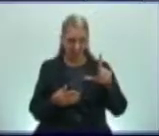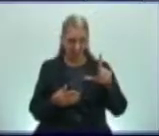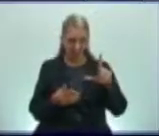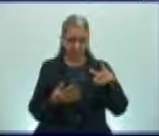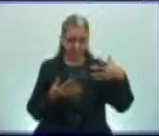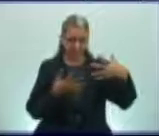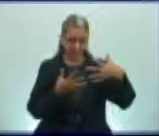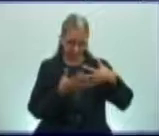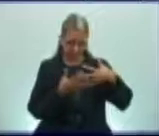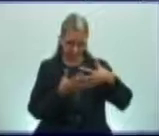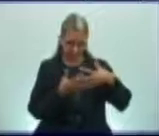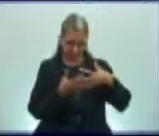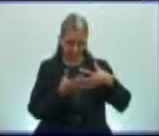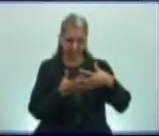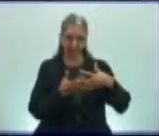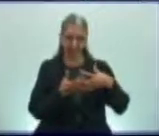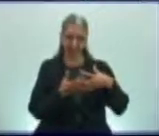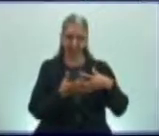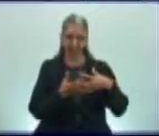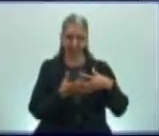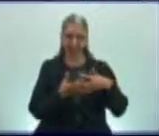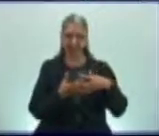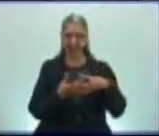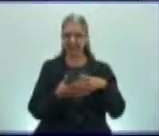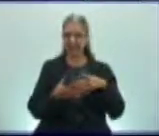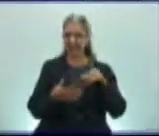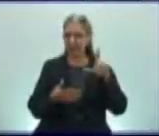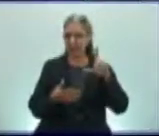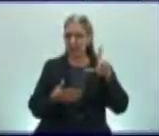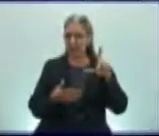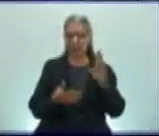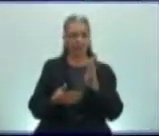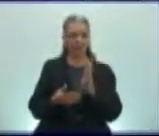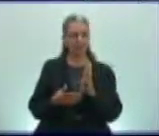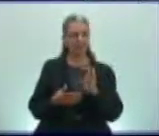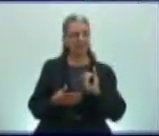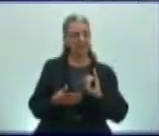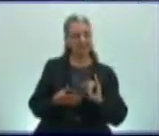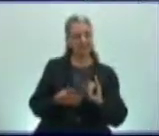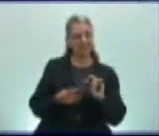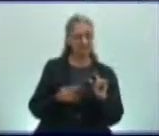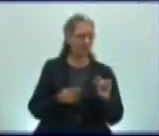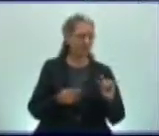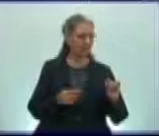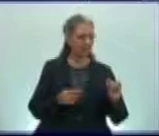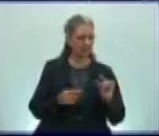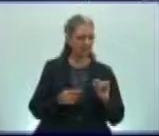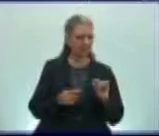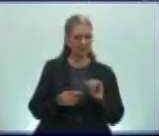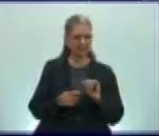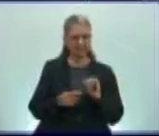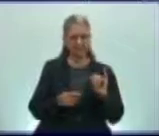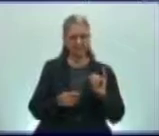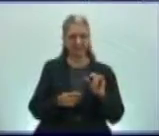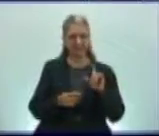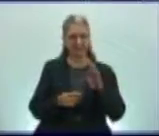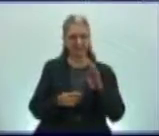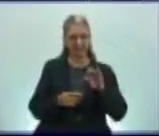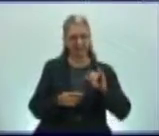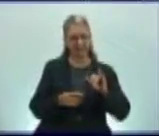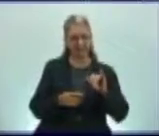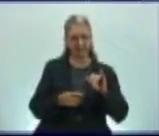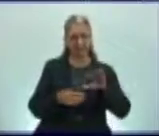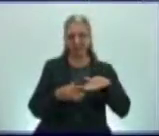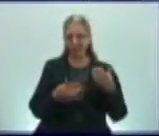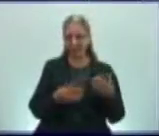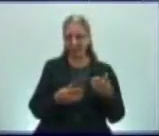para determinar la longitud del borde inferior del fondo del plato. Nos dicen que es la tercera